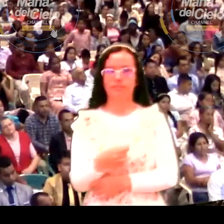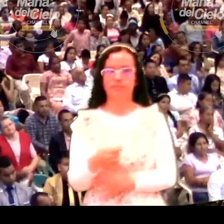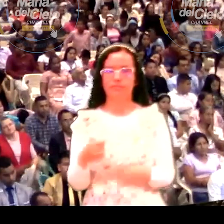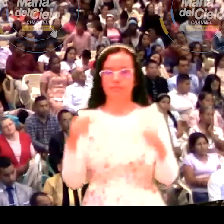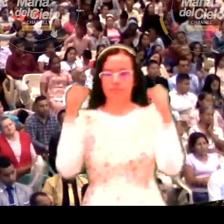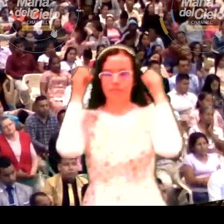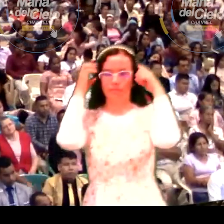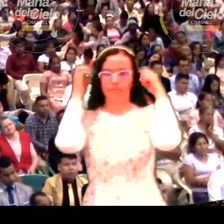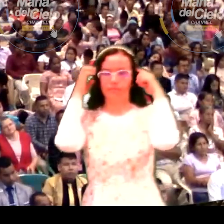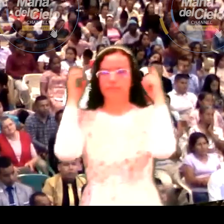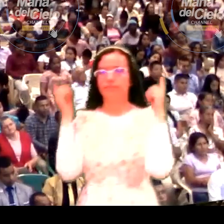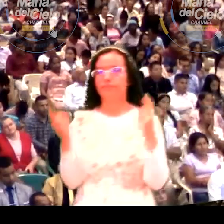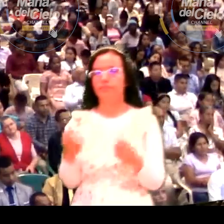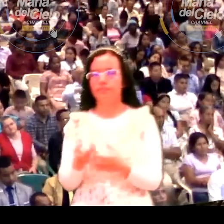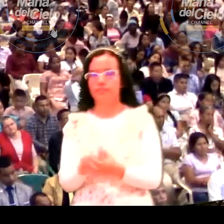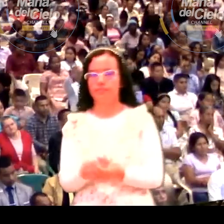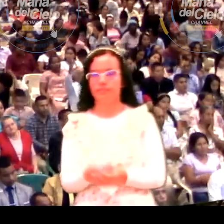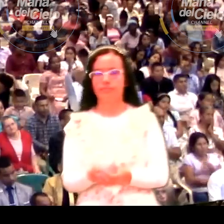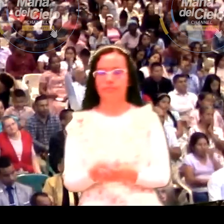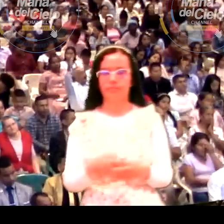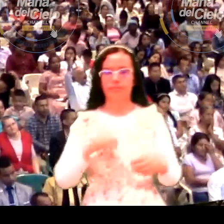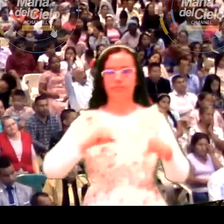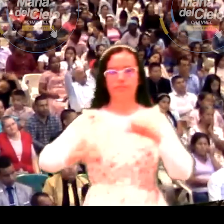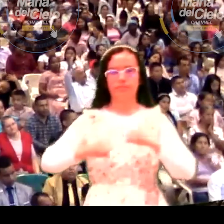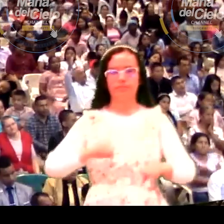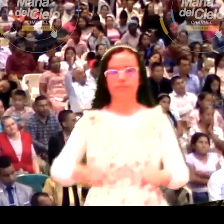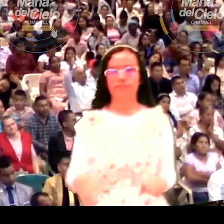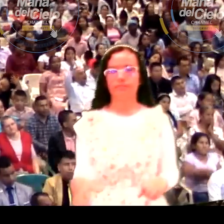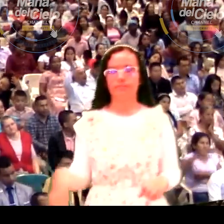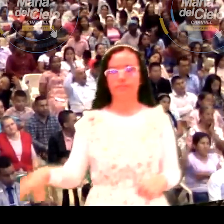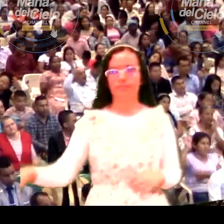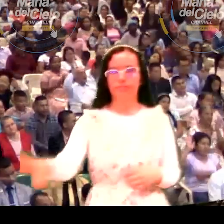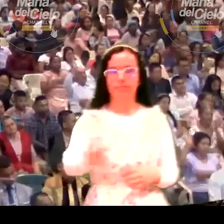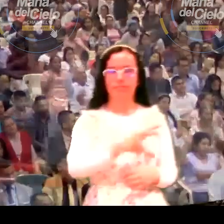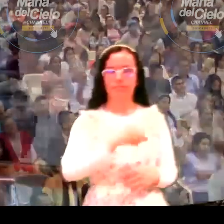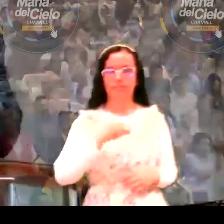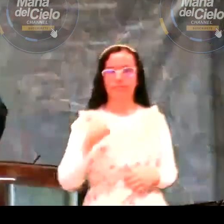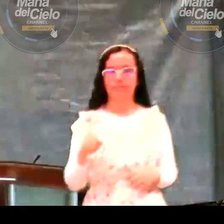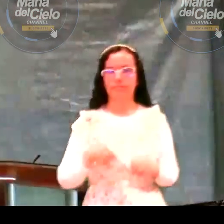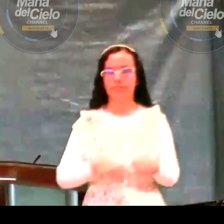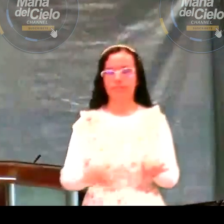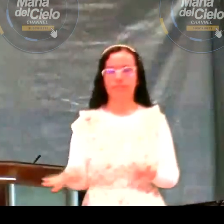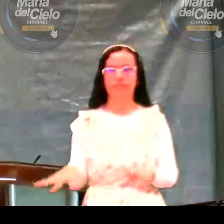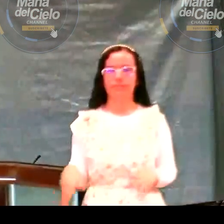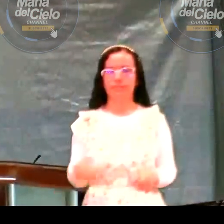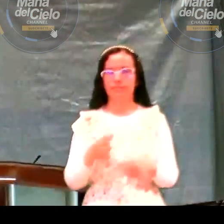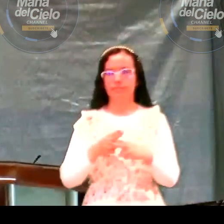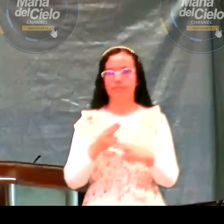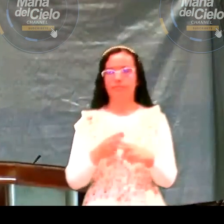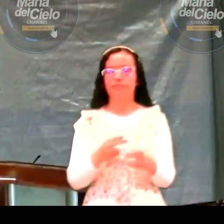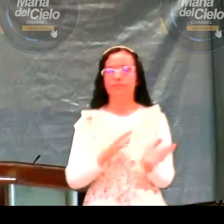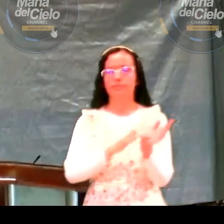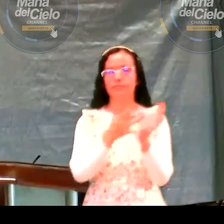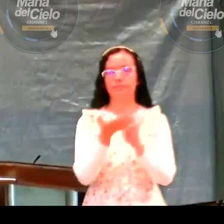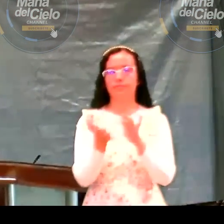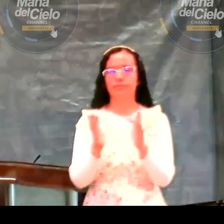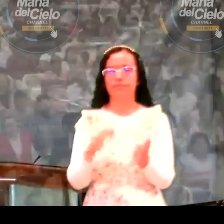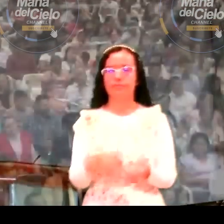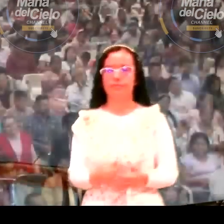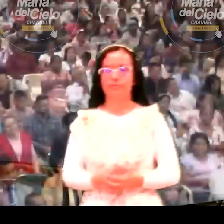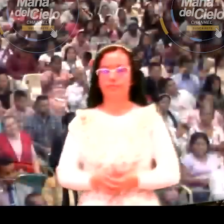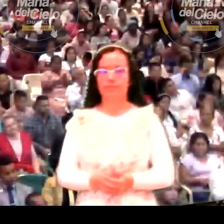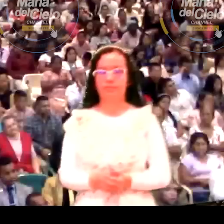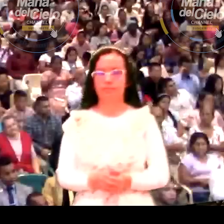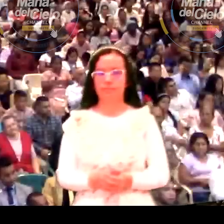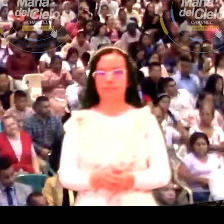noche al que puede hacer todas las cosas, y su nombre es Jesús.